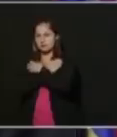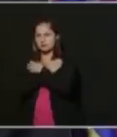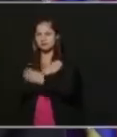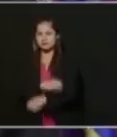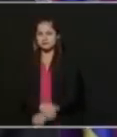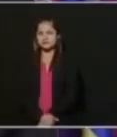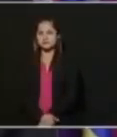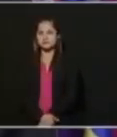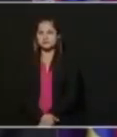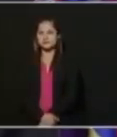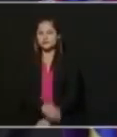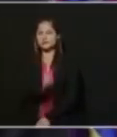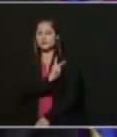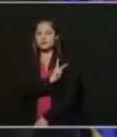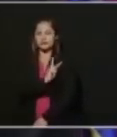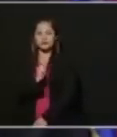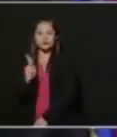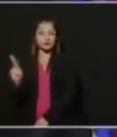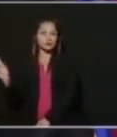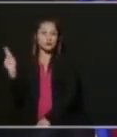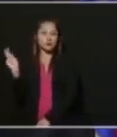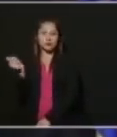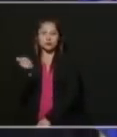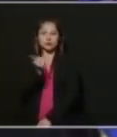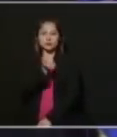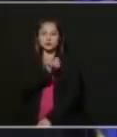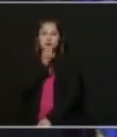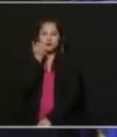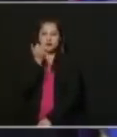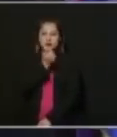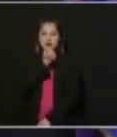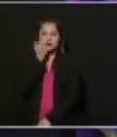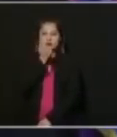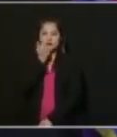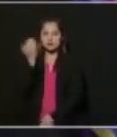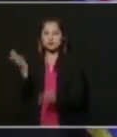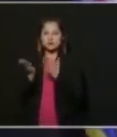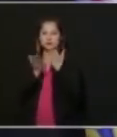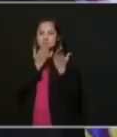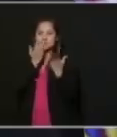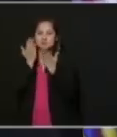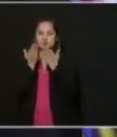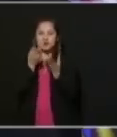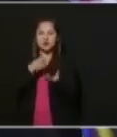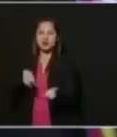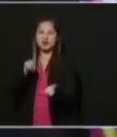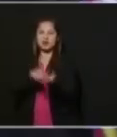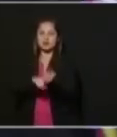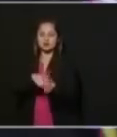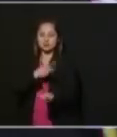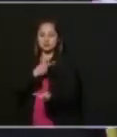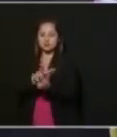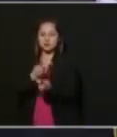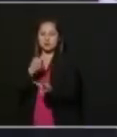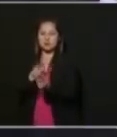Todos los estudiantes de los colegios de bachilleres,